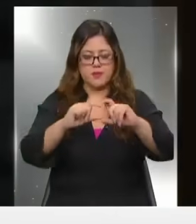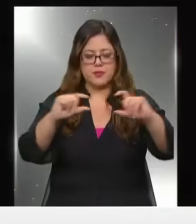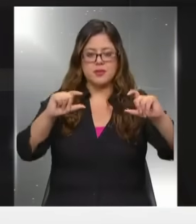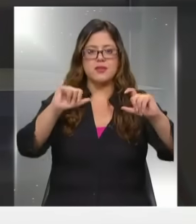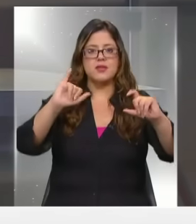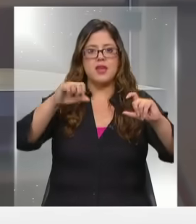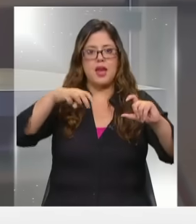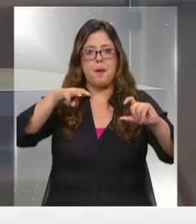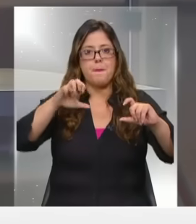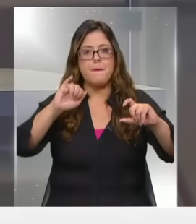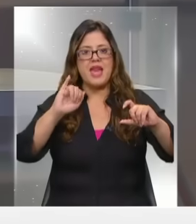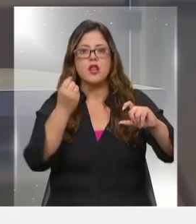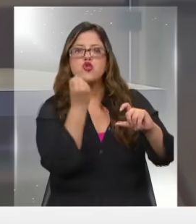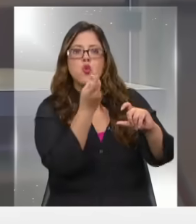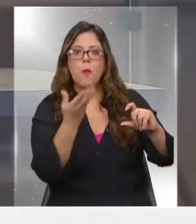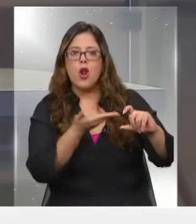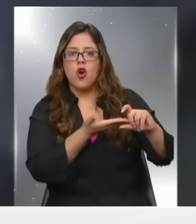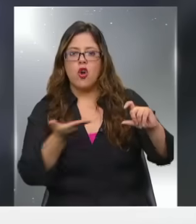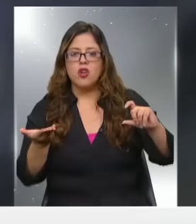email.